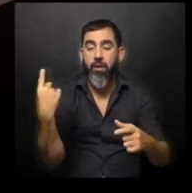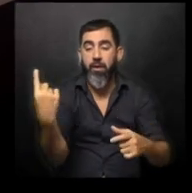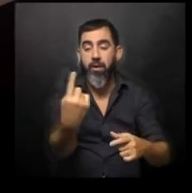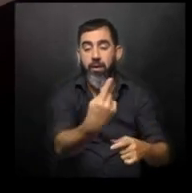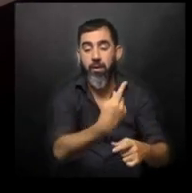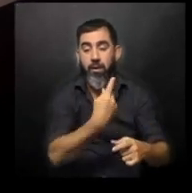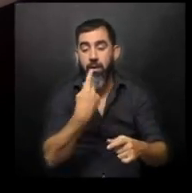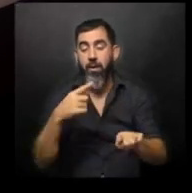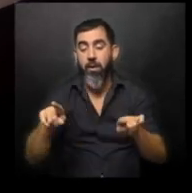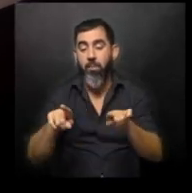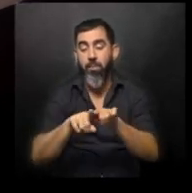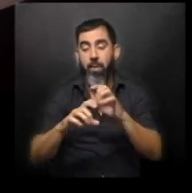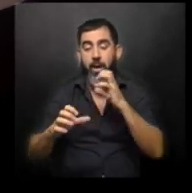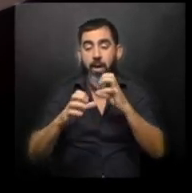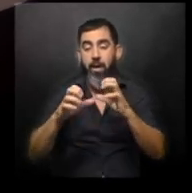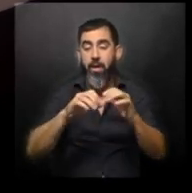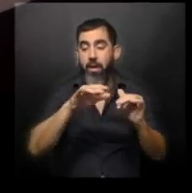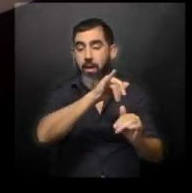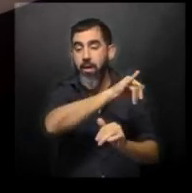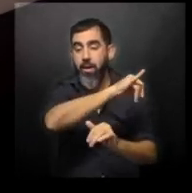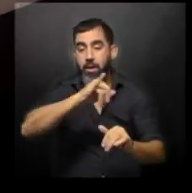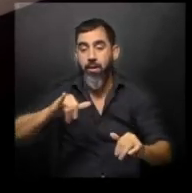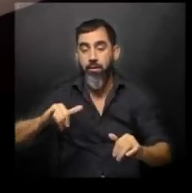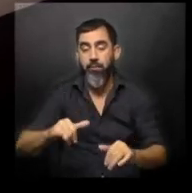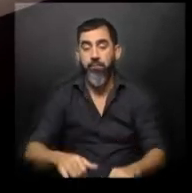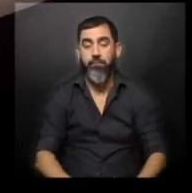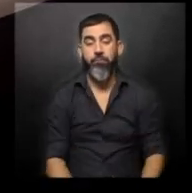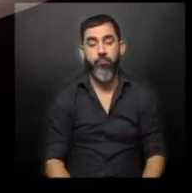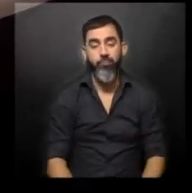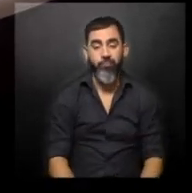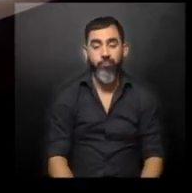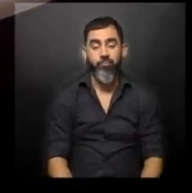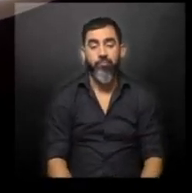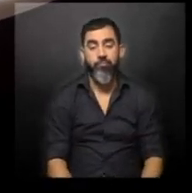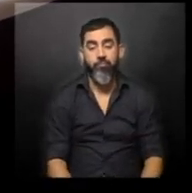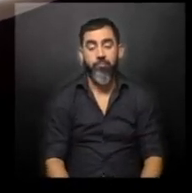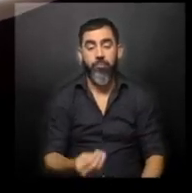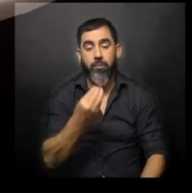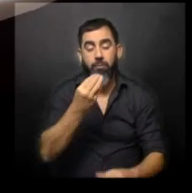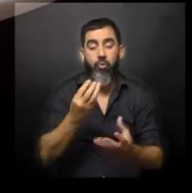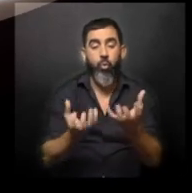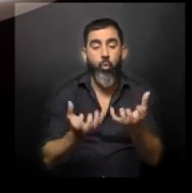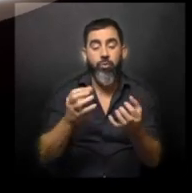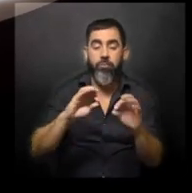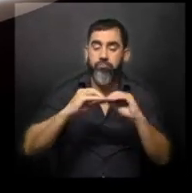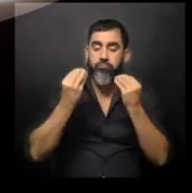promediar todo eso y tener un campo promedio y que el alimento se cocine de forma integral.